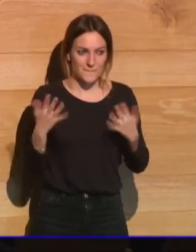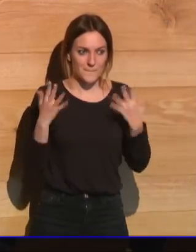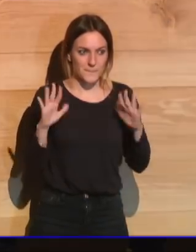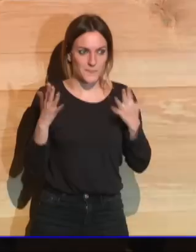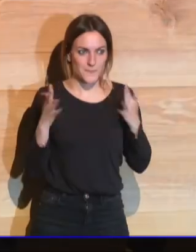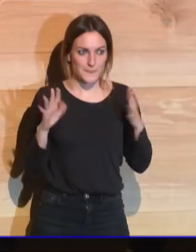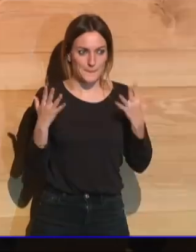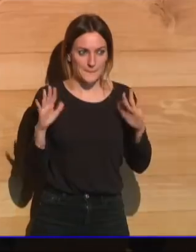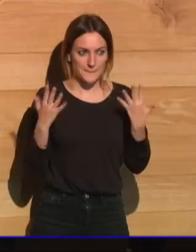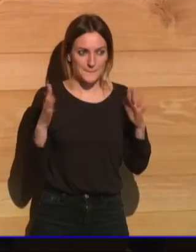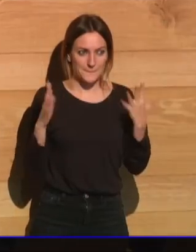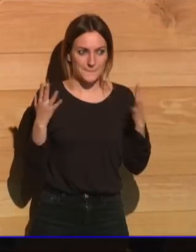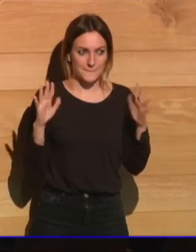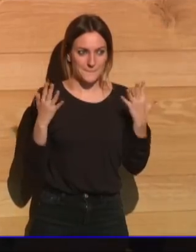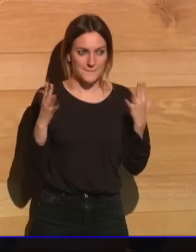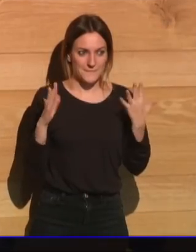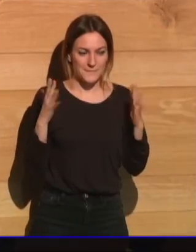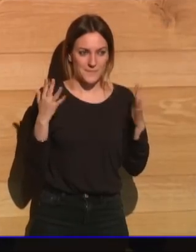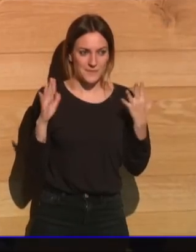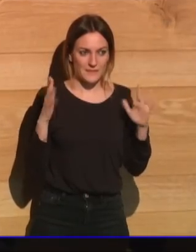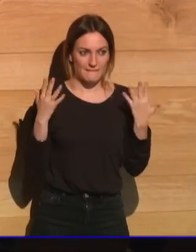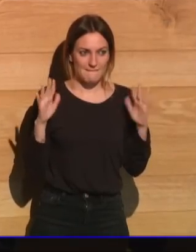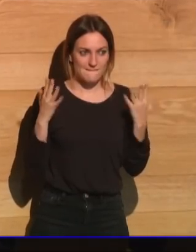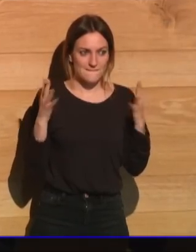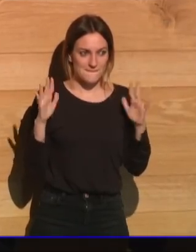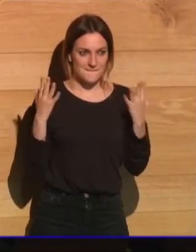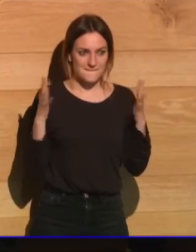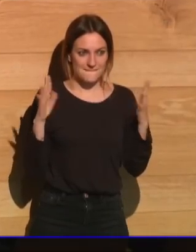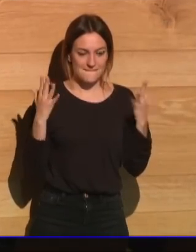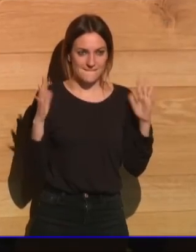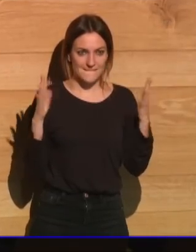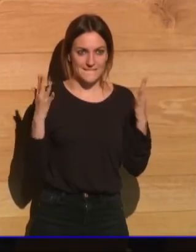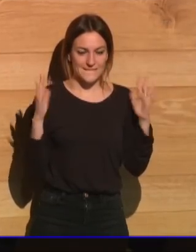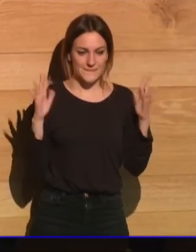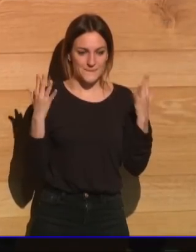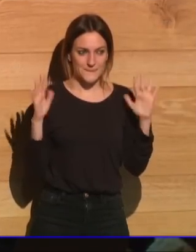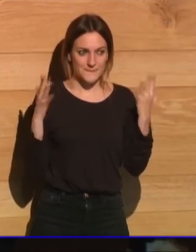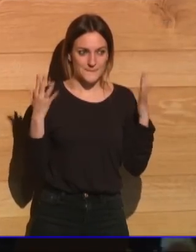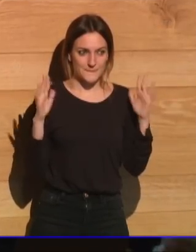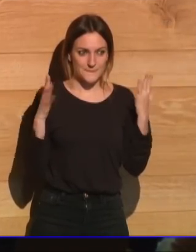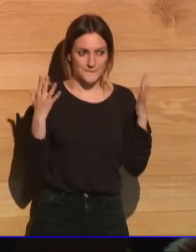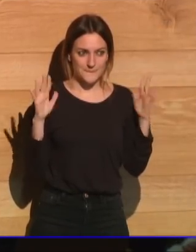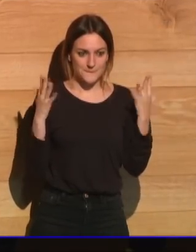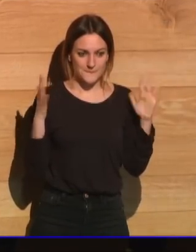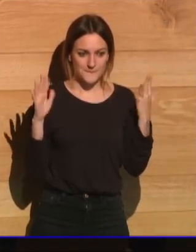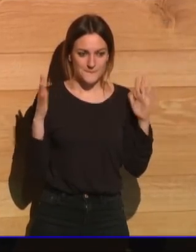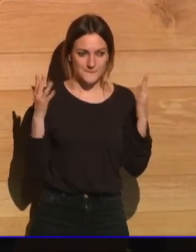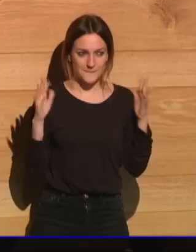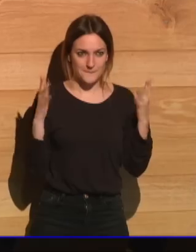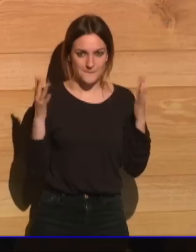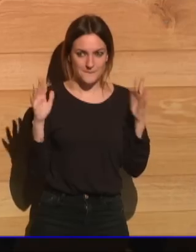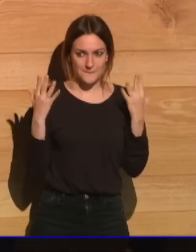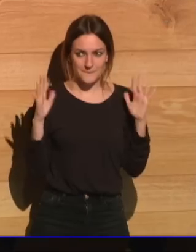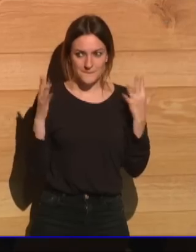González Campos. Nos escuchamos en el próximo Todopoderoso. ¡Queremos mucho Dios! 4 películas.